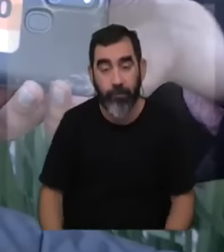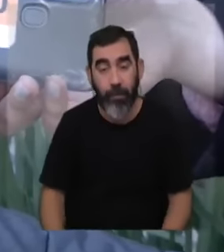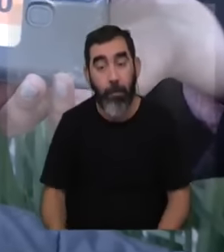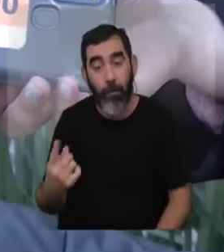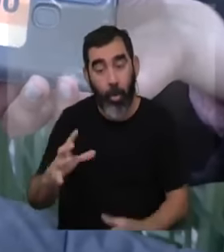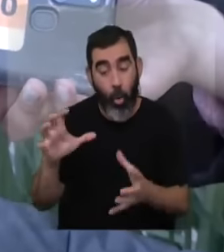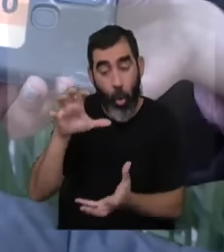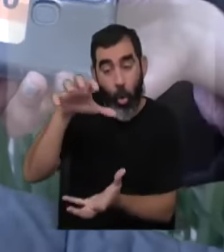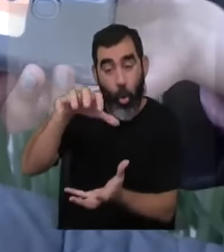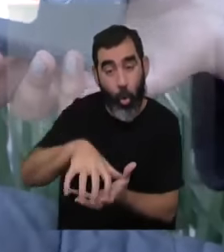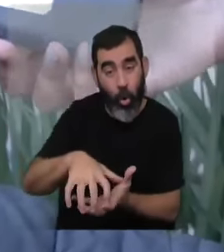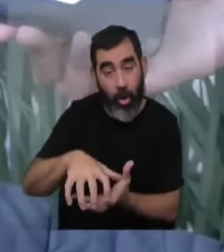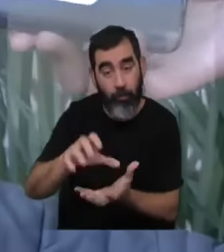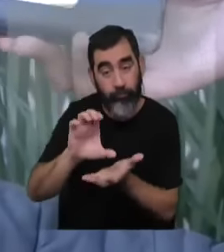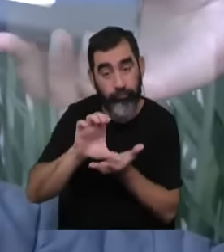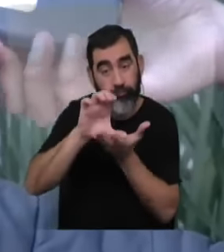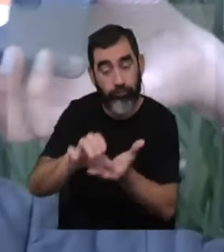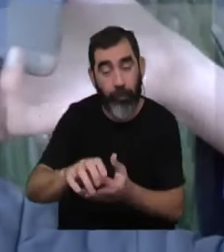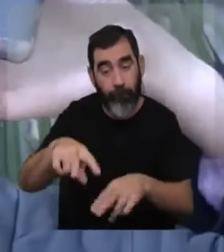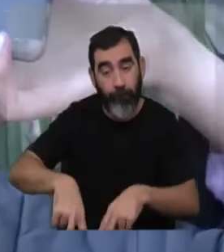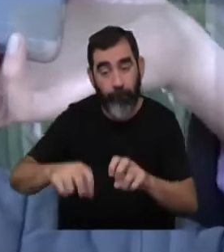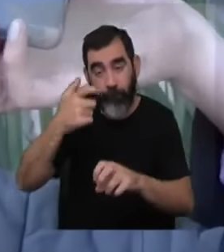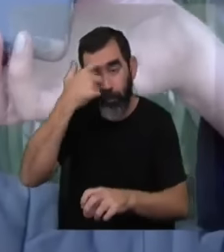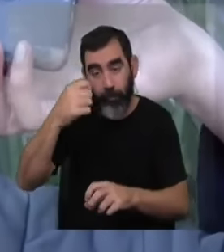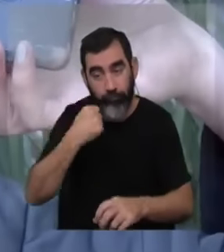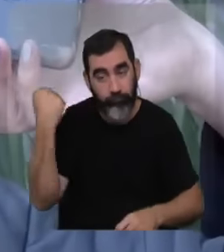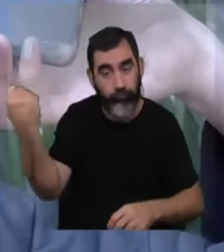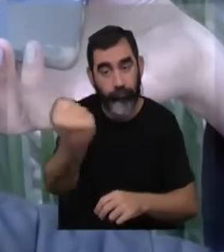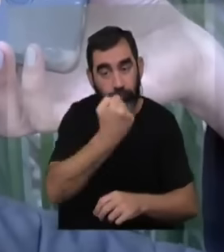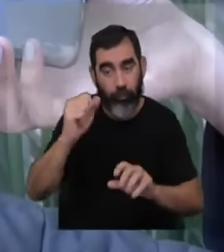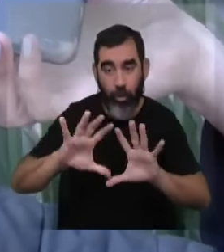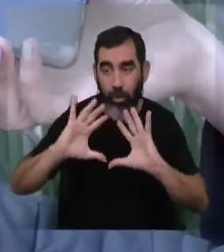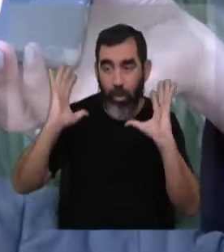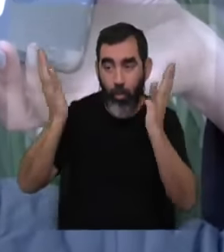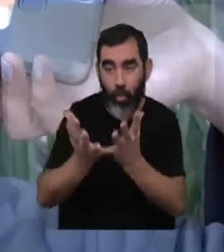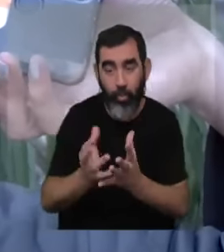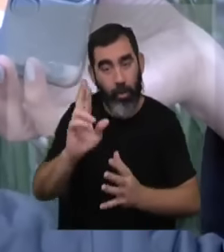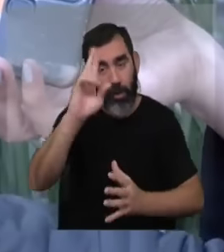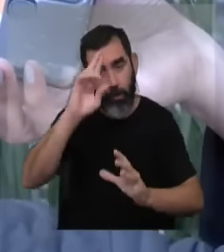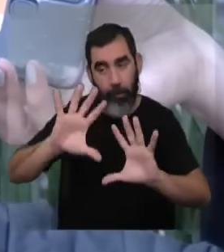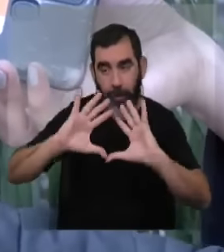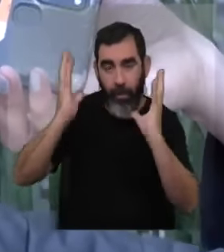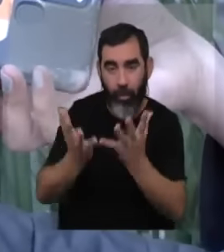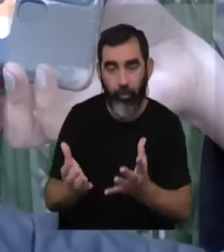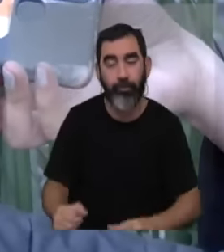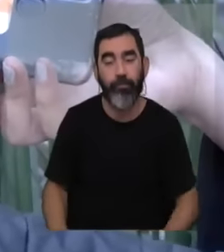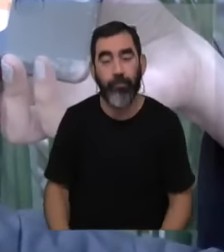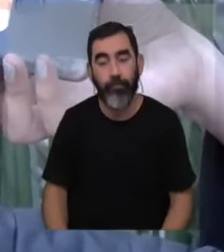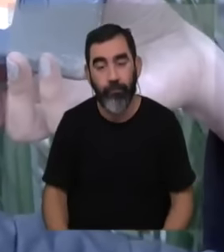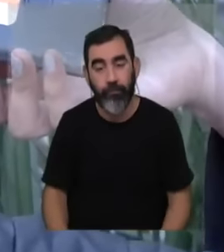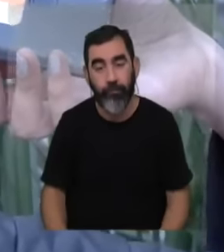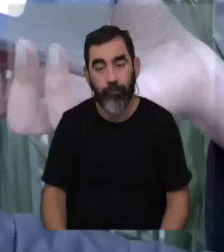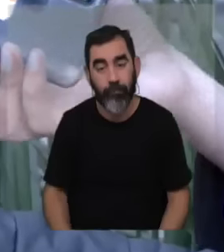uno de los centros de financiamiento de la investigación científica más célebres de mundo y más respetados del mundo y se está